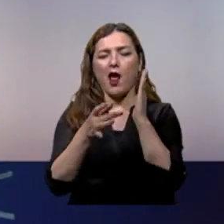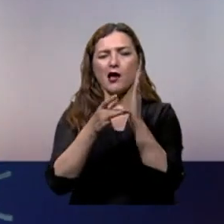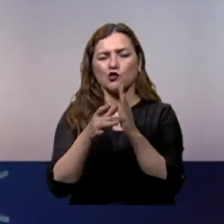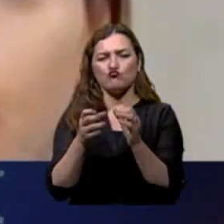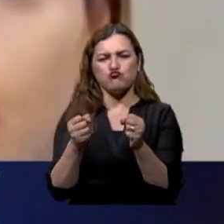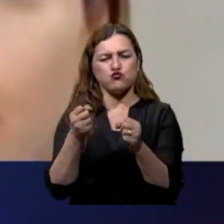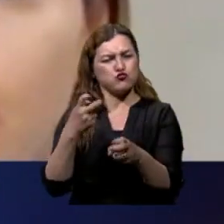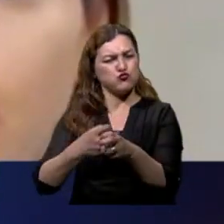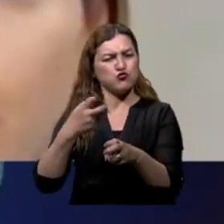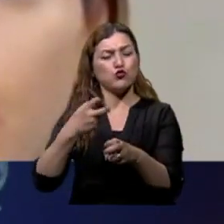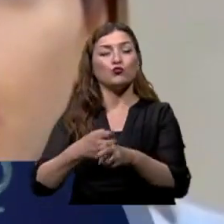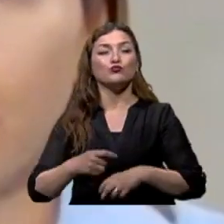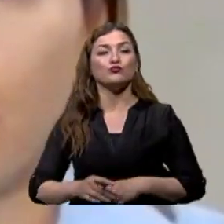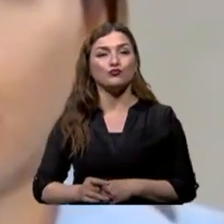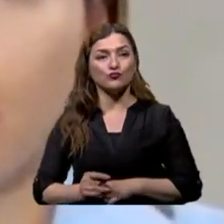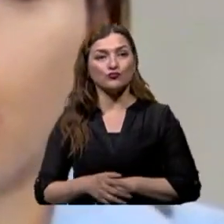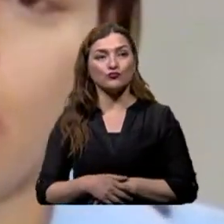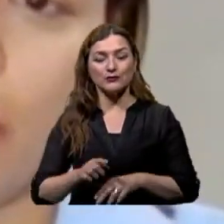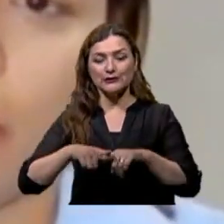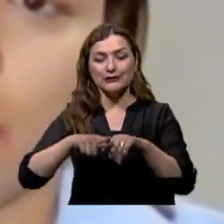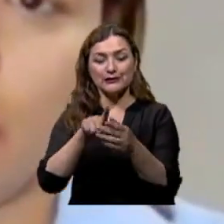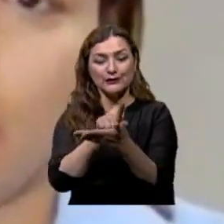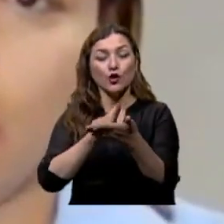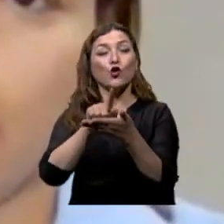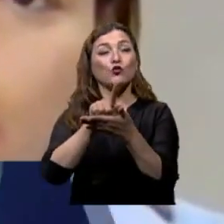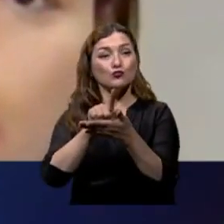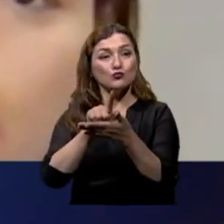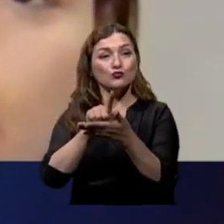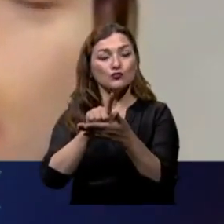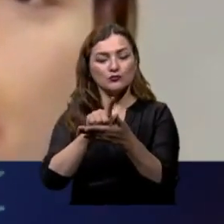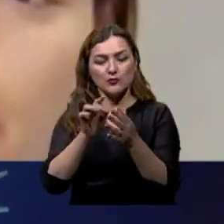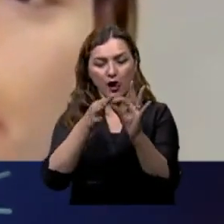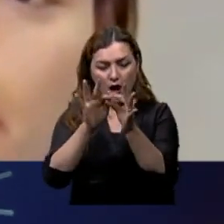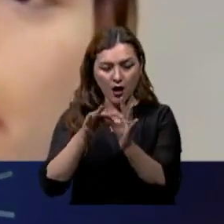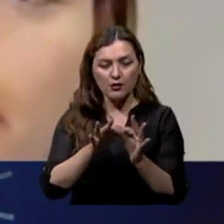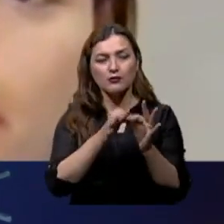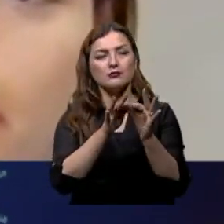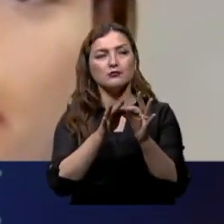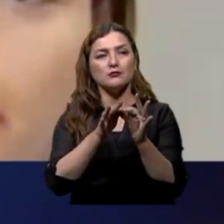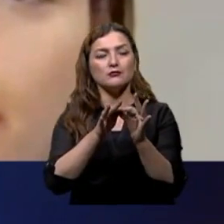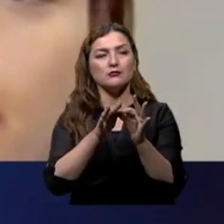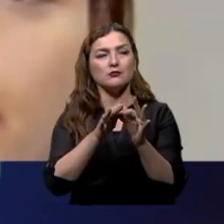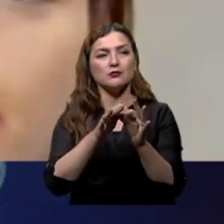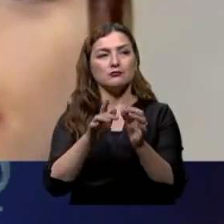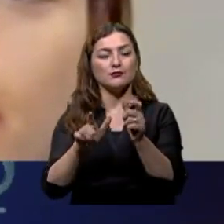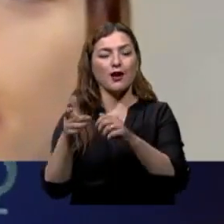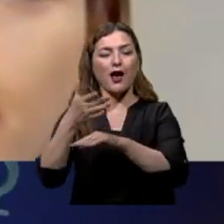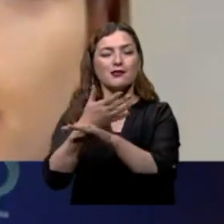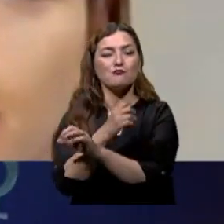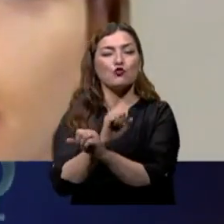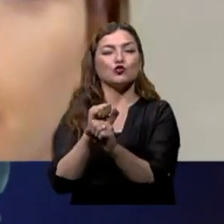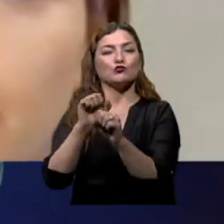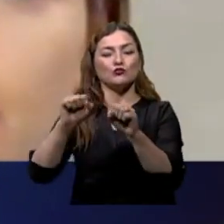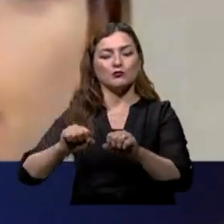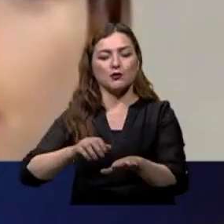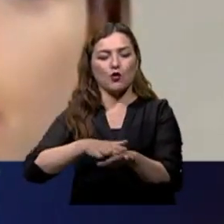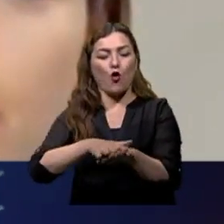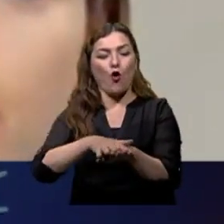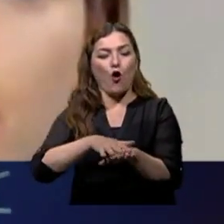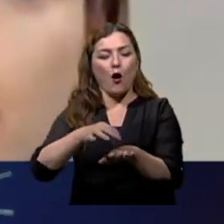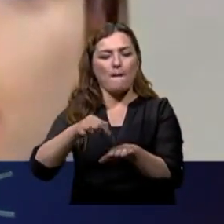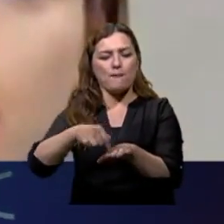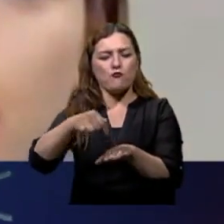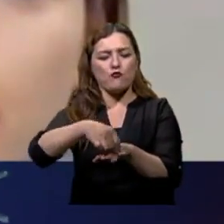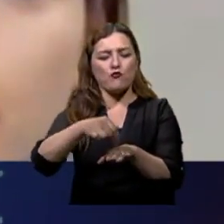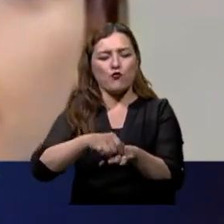PTLA. Incluso, dependiendo del diseño, podemos crearle respiradores, que antes era imposible. Con nuestro proceso sí se puede,